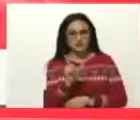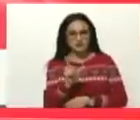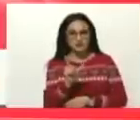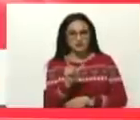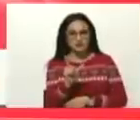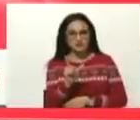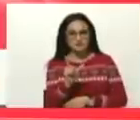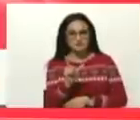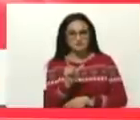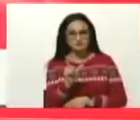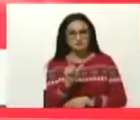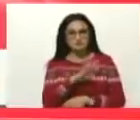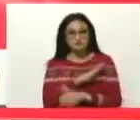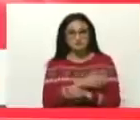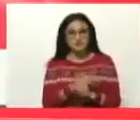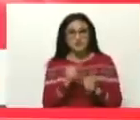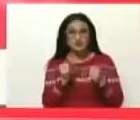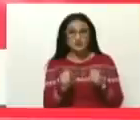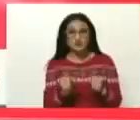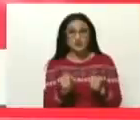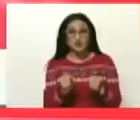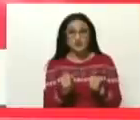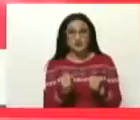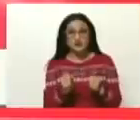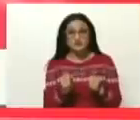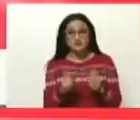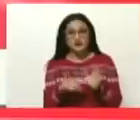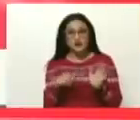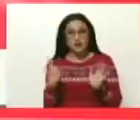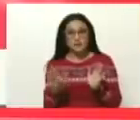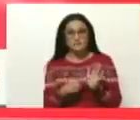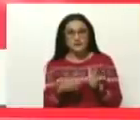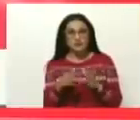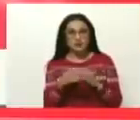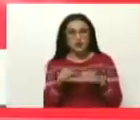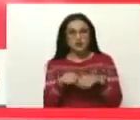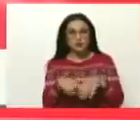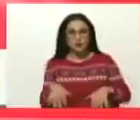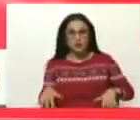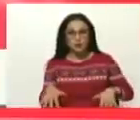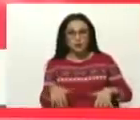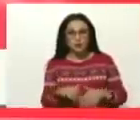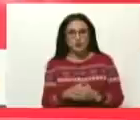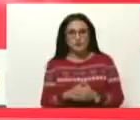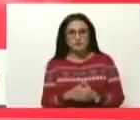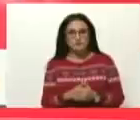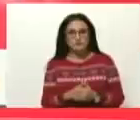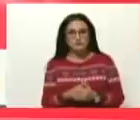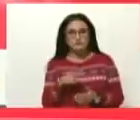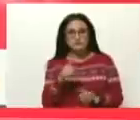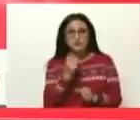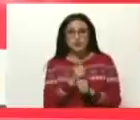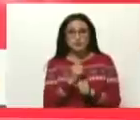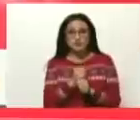Venezuela pueda fortalecer de manera integral toda su estructura. Es un